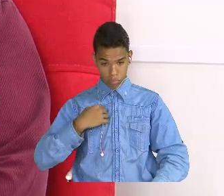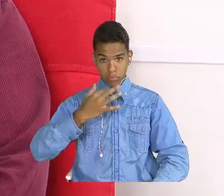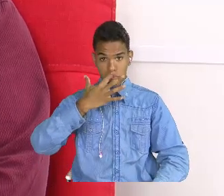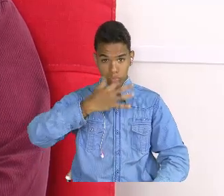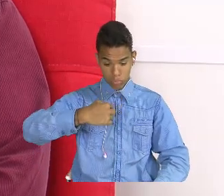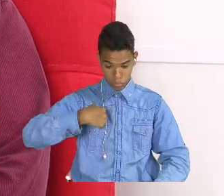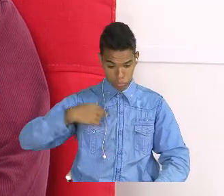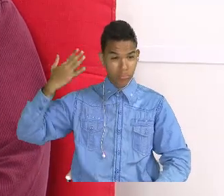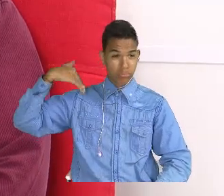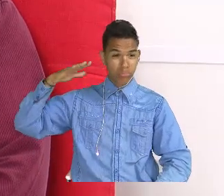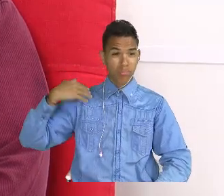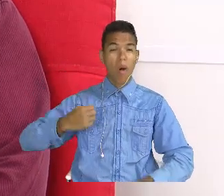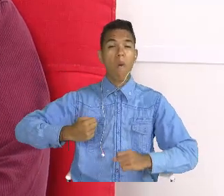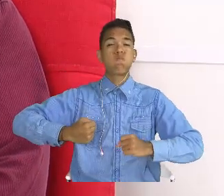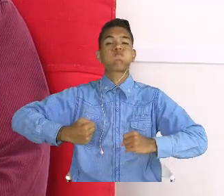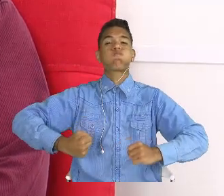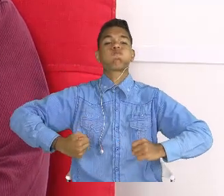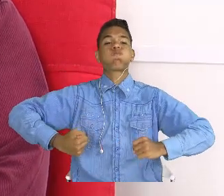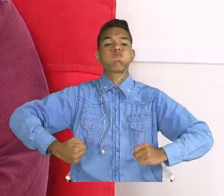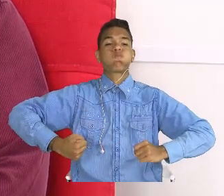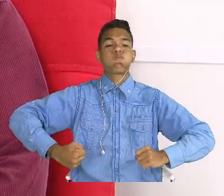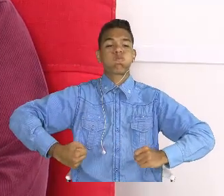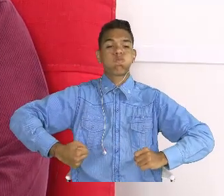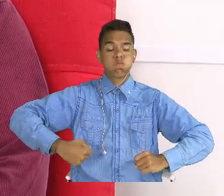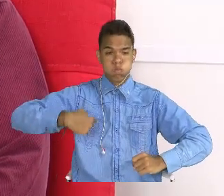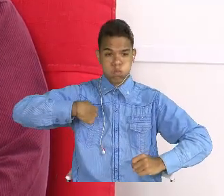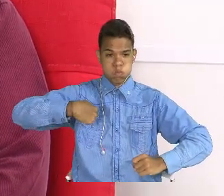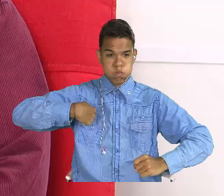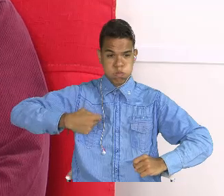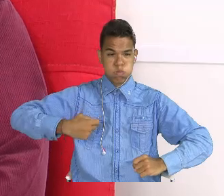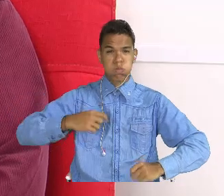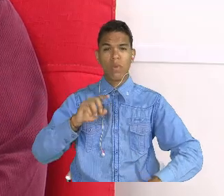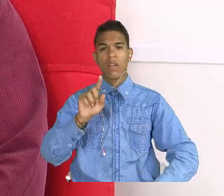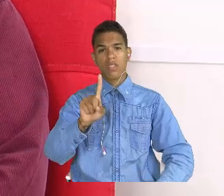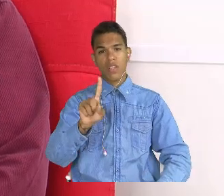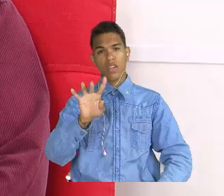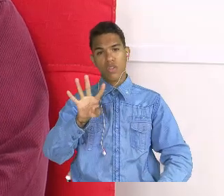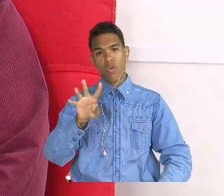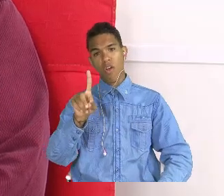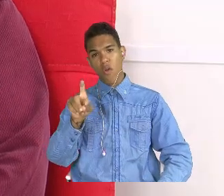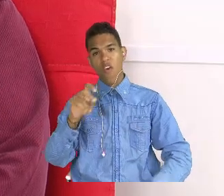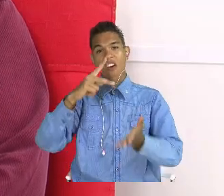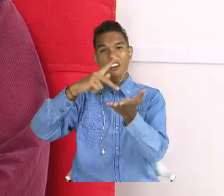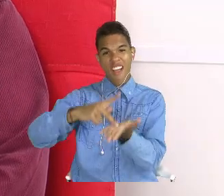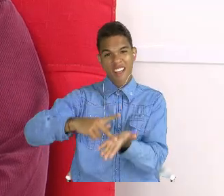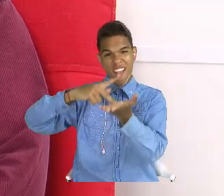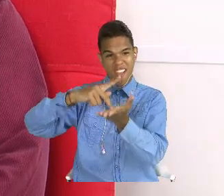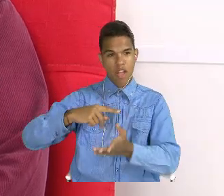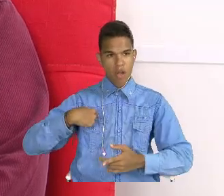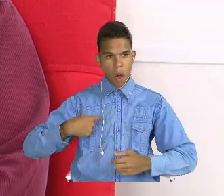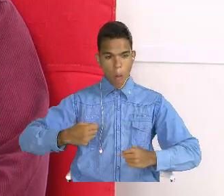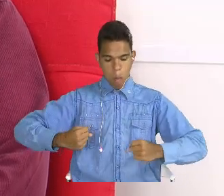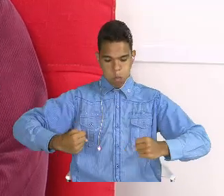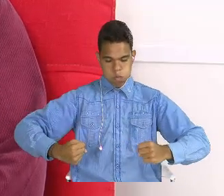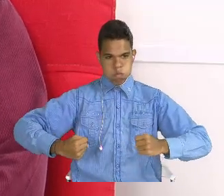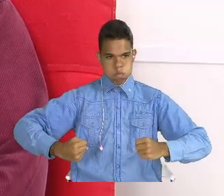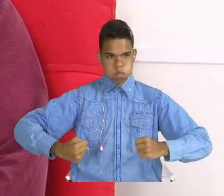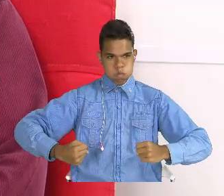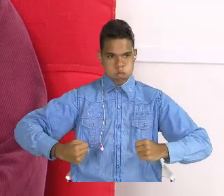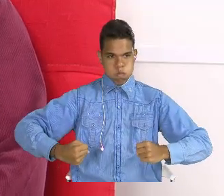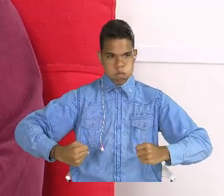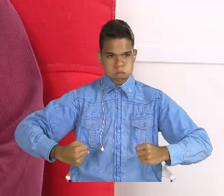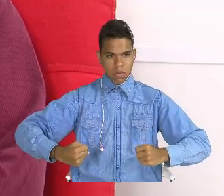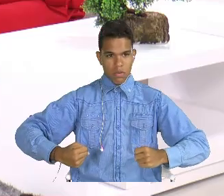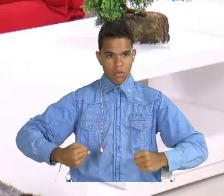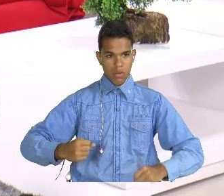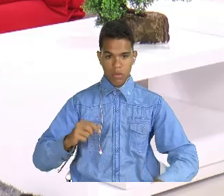para quienes me hayan conocido. Yo era un paciente obeso, yo llegué a pesar 146 kilos. Yo era un paciente obeso, pero obviamente... ¿Y a sufrir de